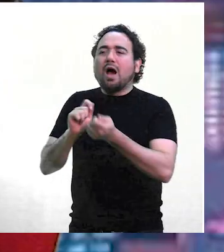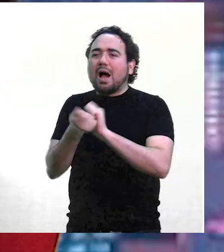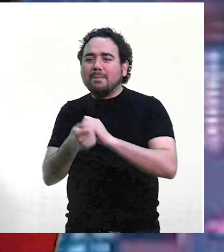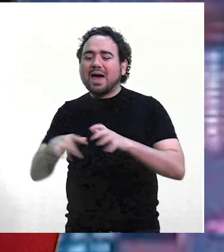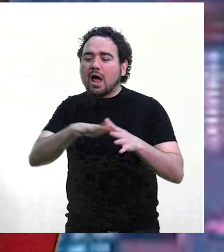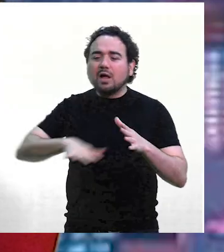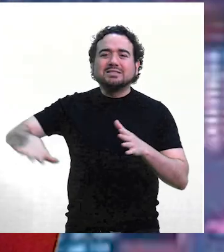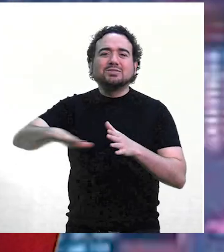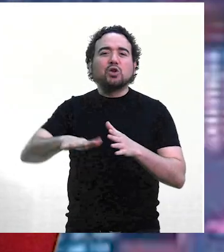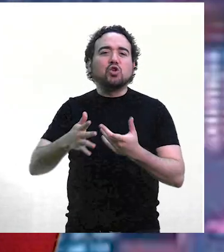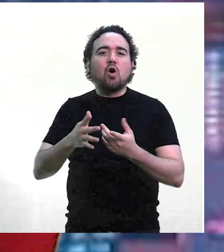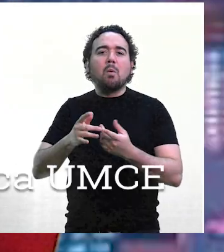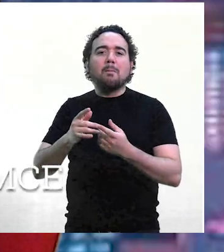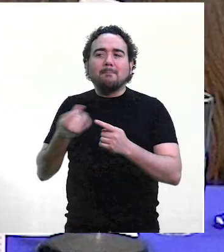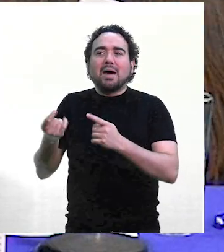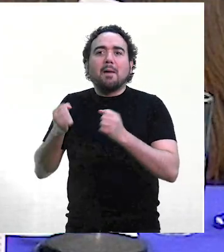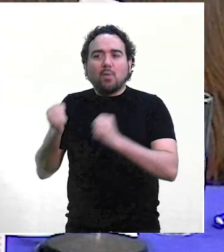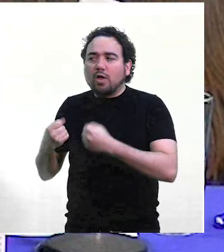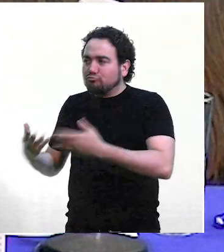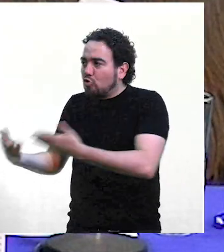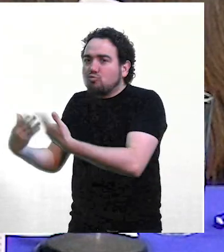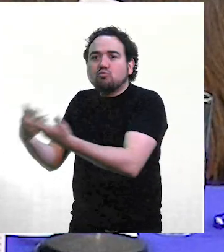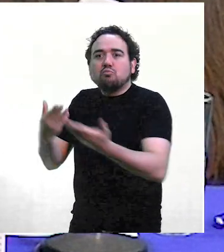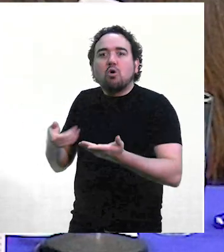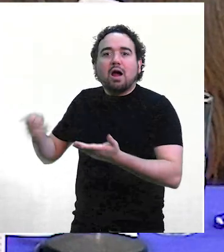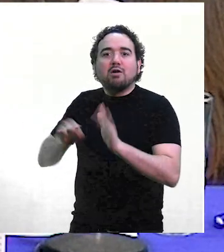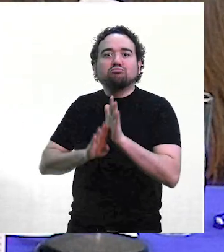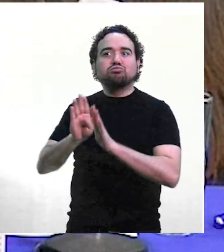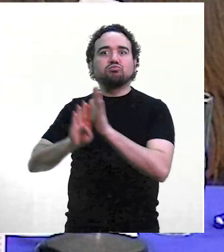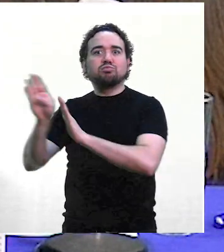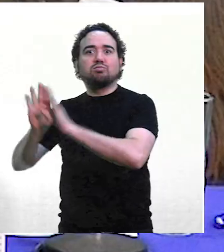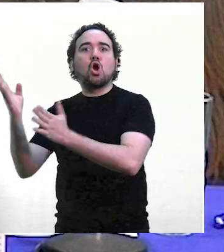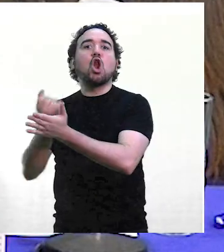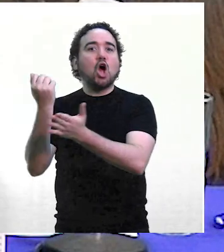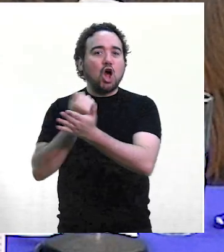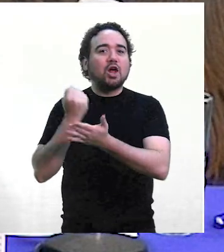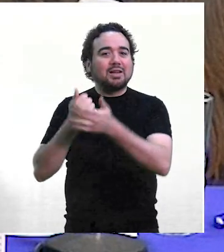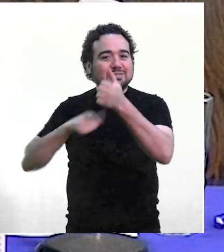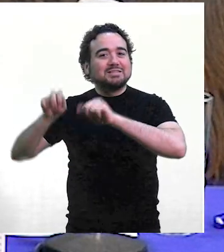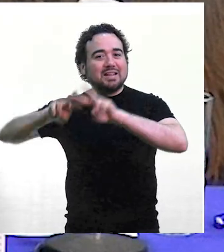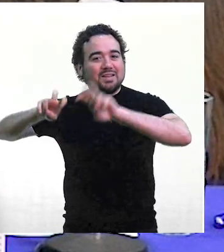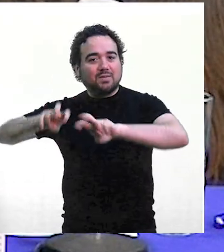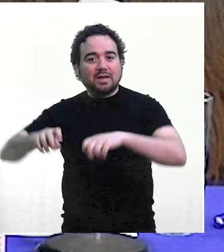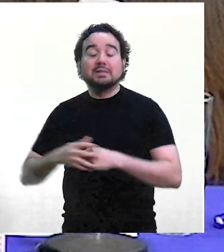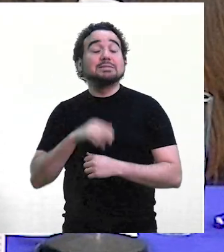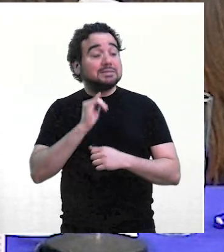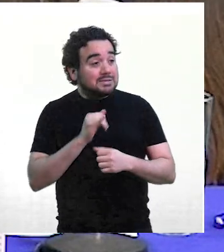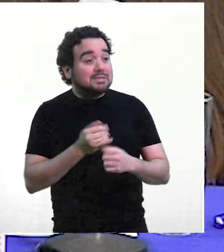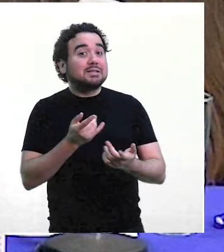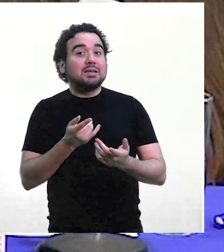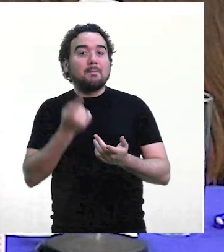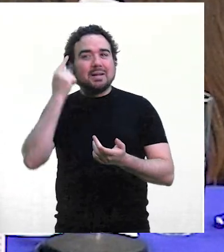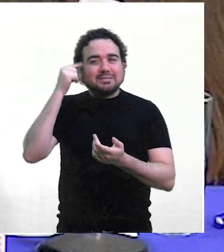condiciones, como si quieres Como desarrollar un poco más cuestionarnos esa por idea. qué. O sea, claro, ¿por qué no estamos en la historia? claro. Entonces yo creo que ahí es importante y